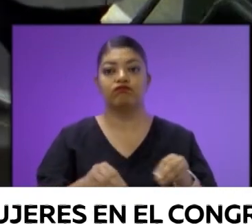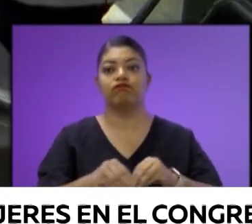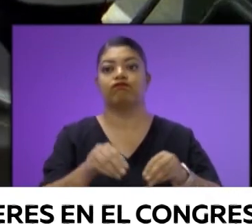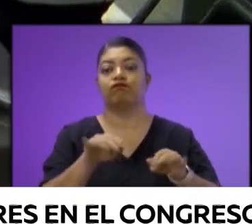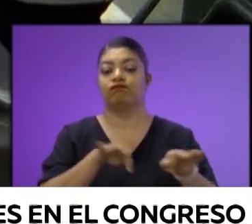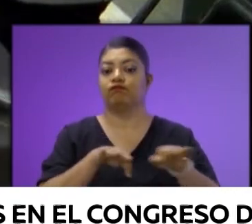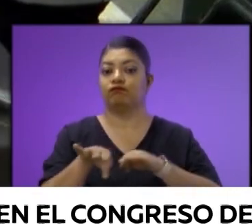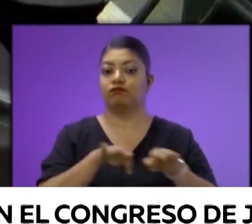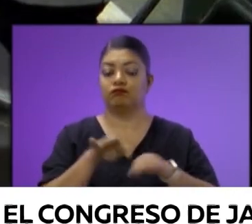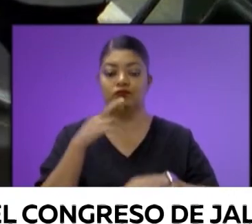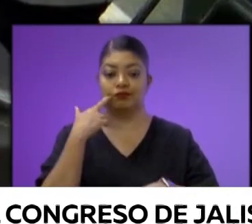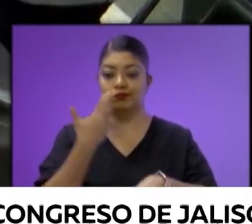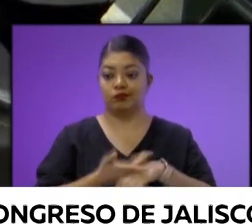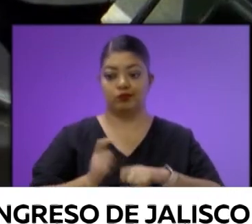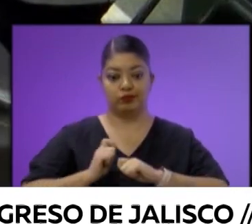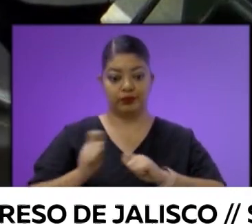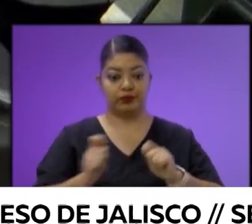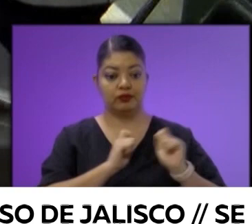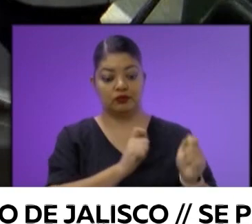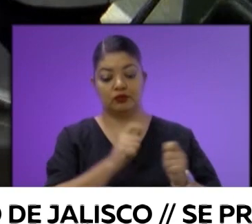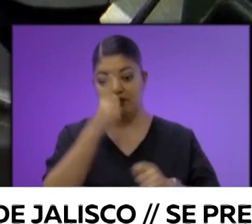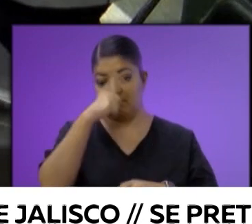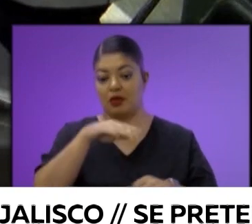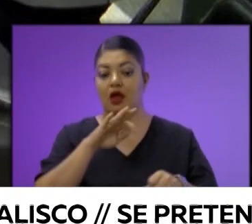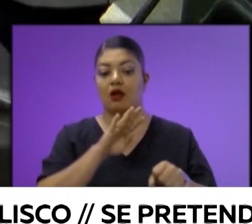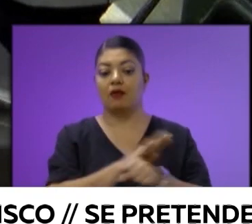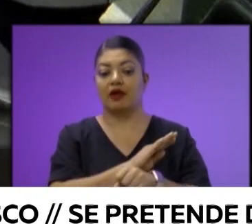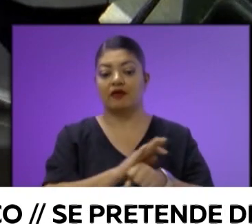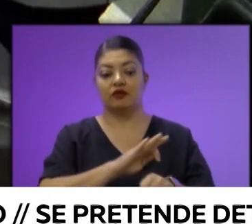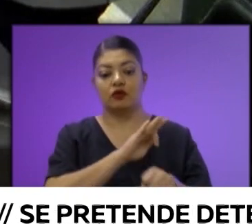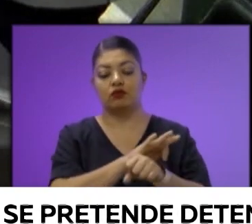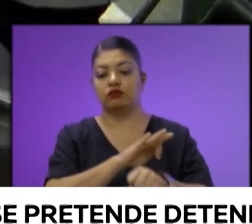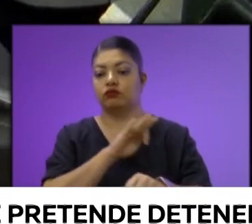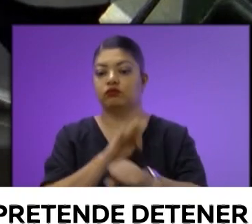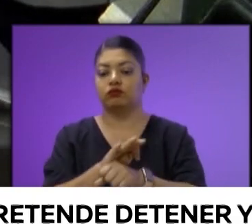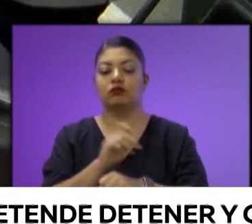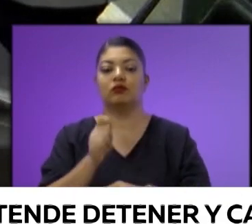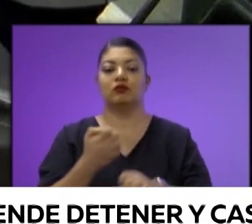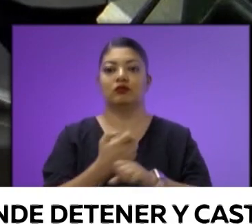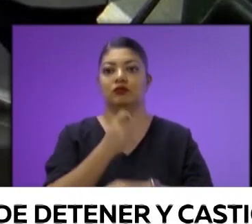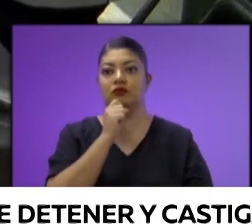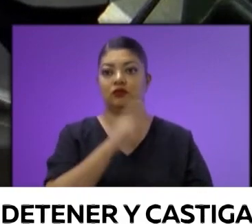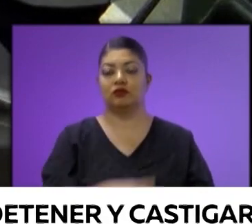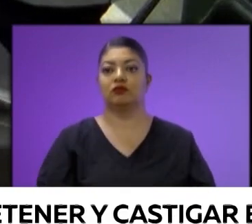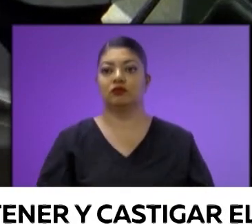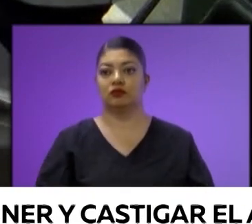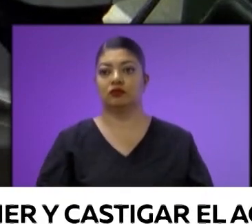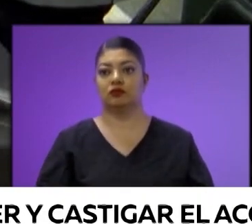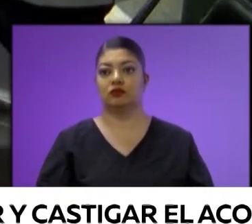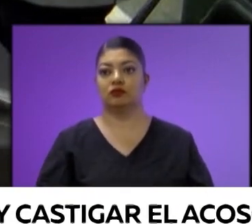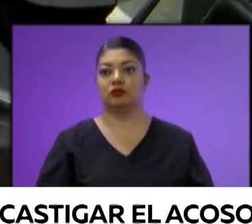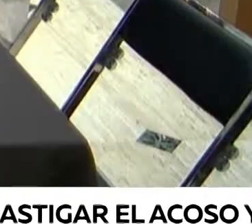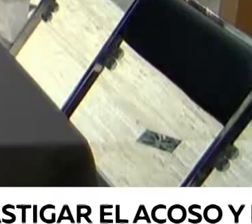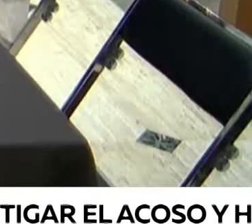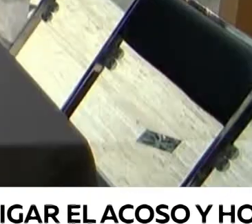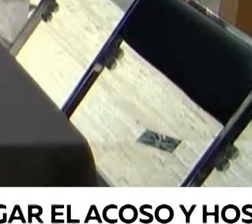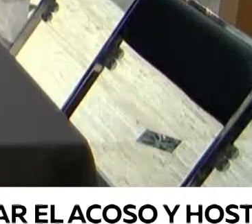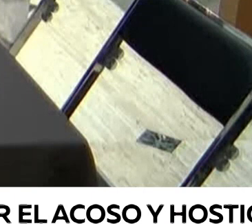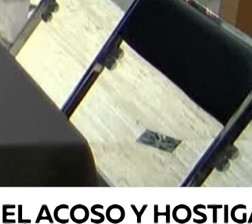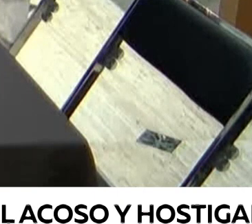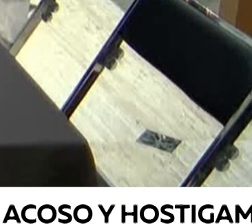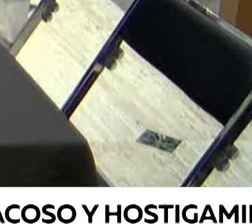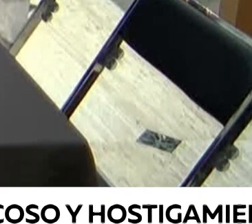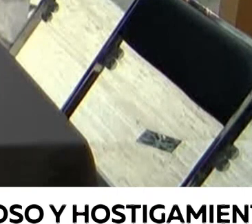Justicia se integran las diputadas Leticia Fabiola Juan Ramírez como secretaria y Marcela Padilla de Anda como vocal. En